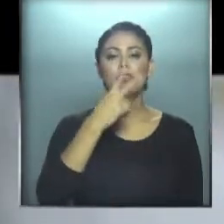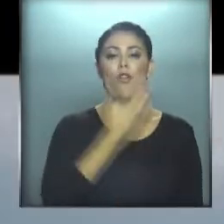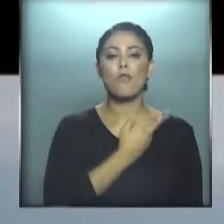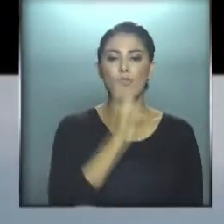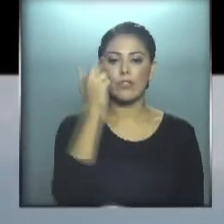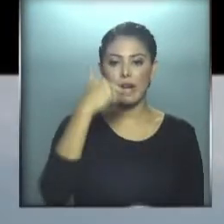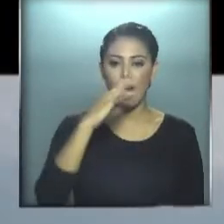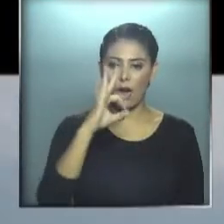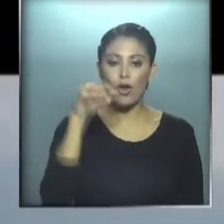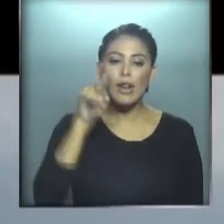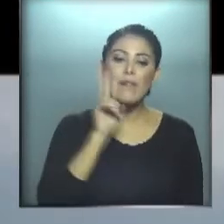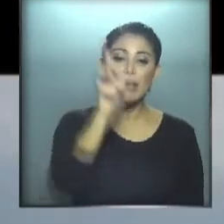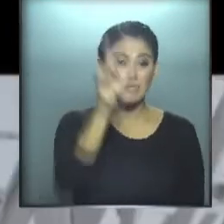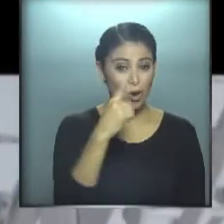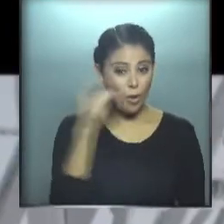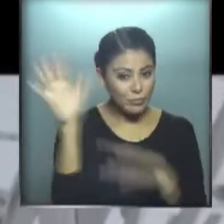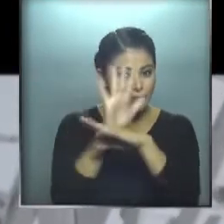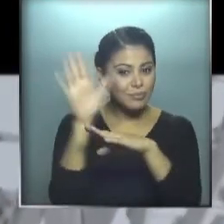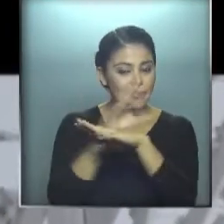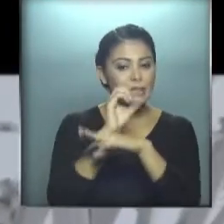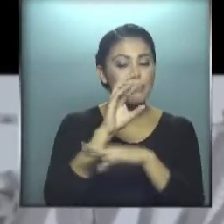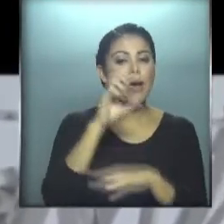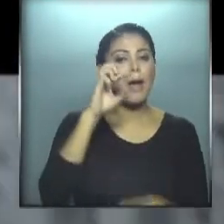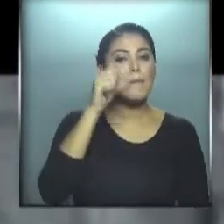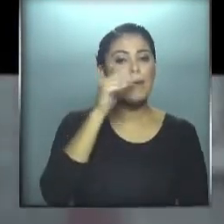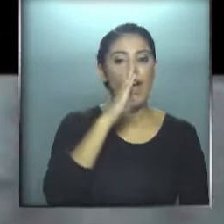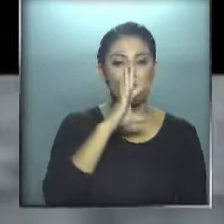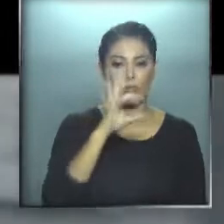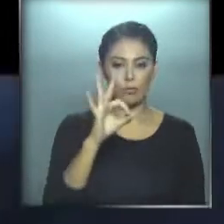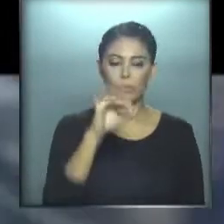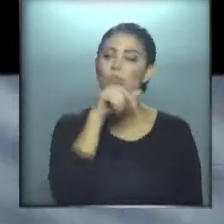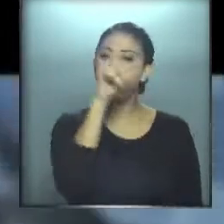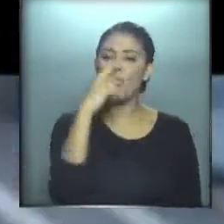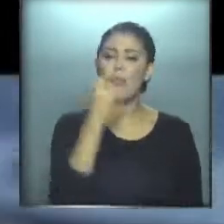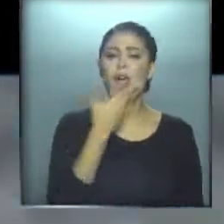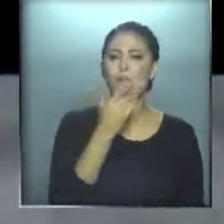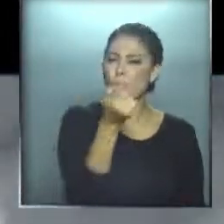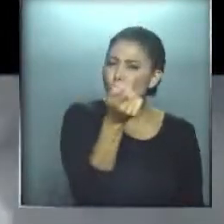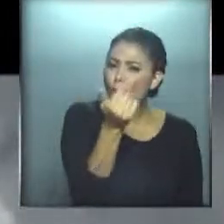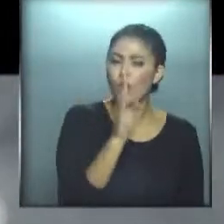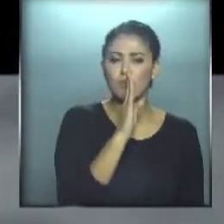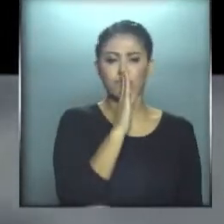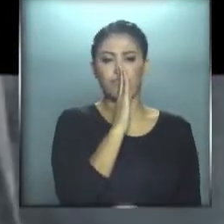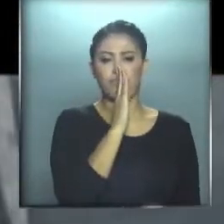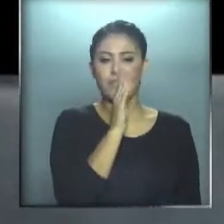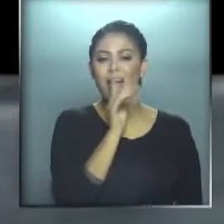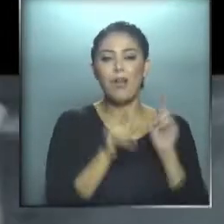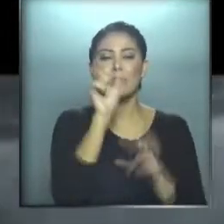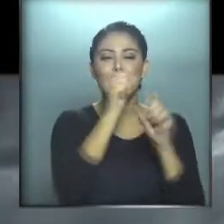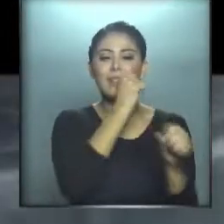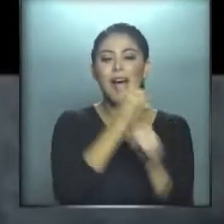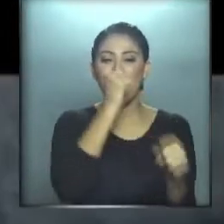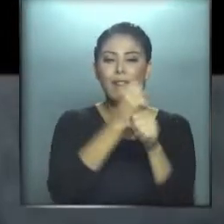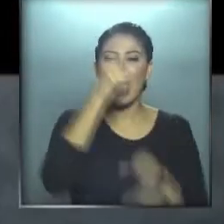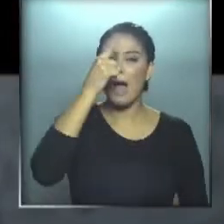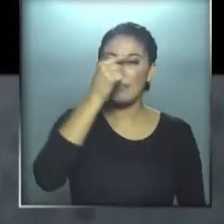como protagonista a quien tenés ahora en pantalla, a Pablo Cedrón. Él es Lucho, un tipo de pocas palabras, un boca de pozo, como se llaman los trabajadores